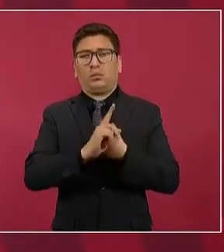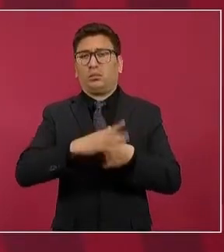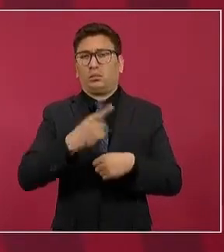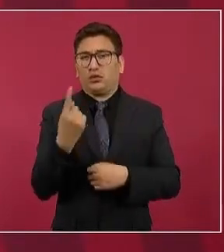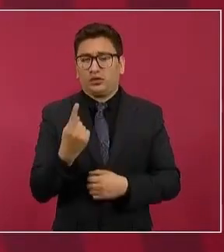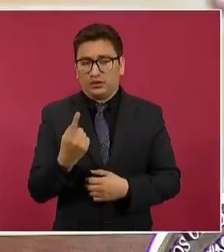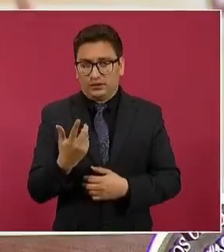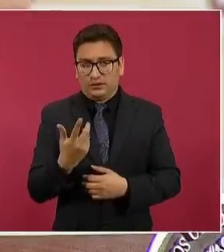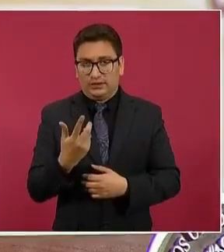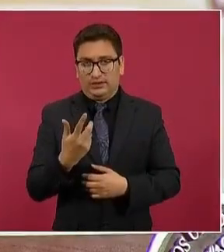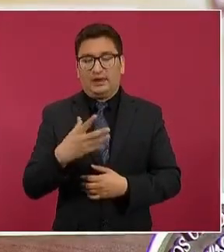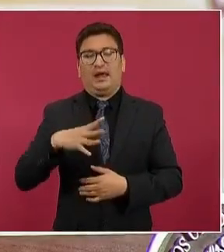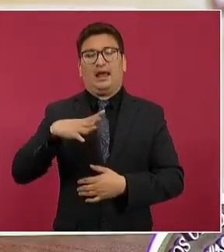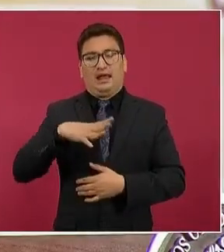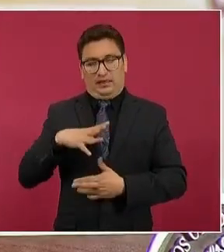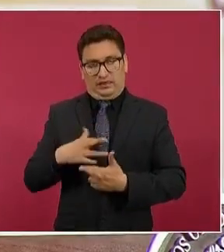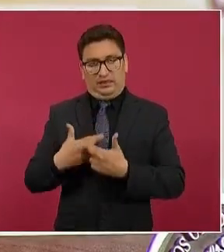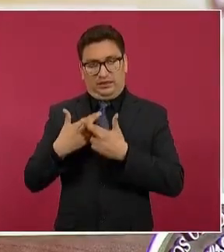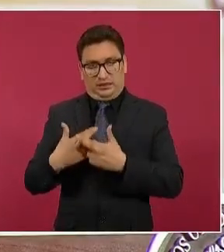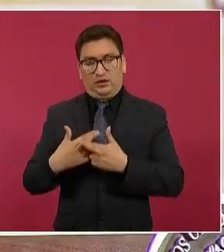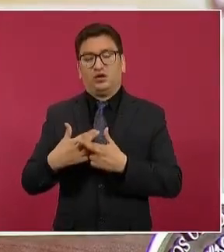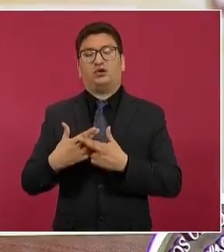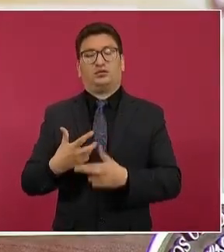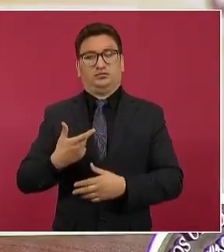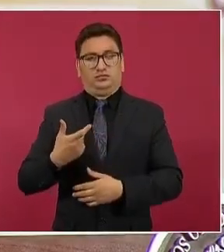Porque teníamos los recursos